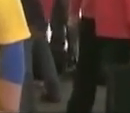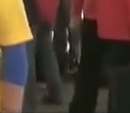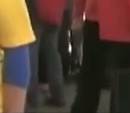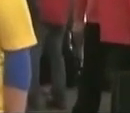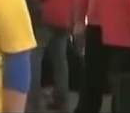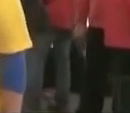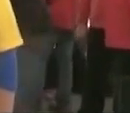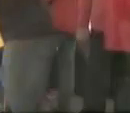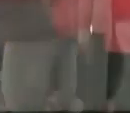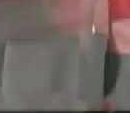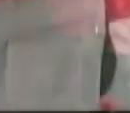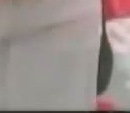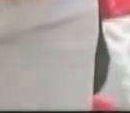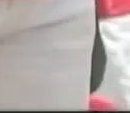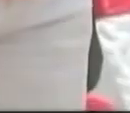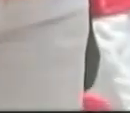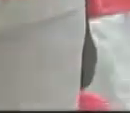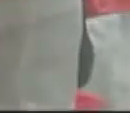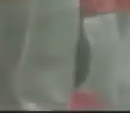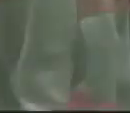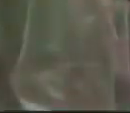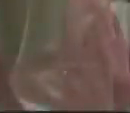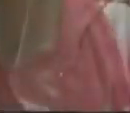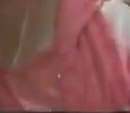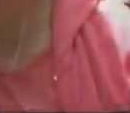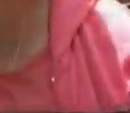siempre los destinos de esta patria.